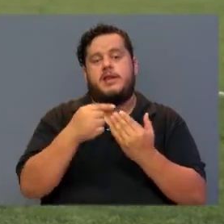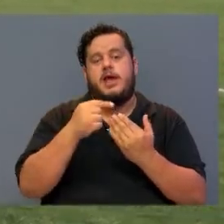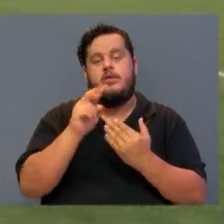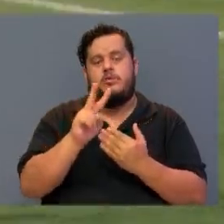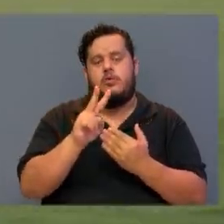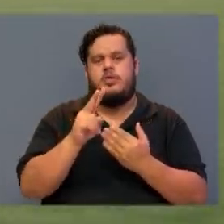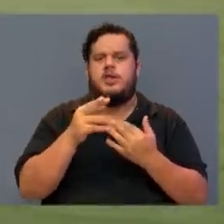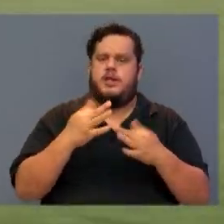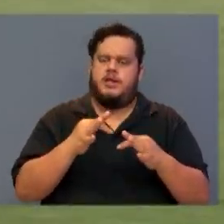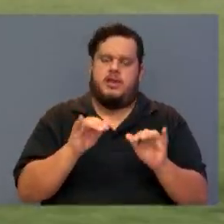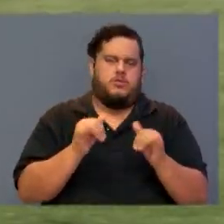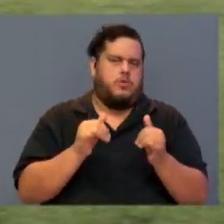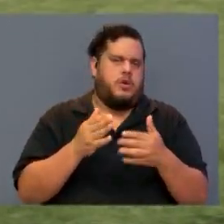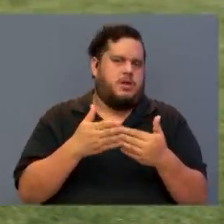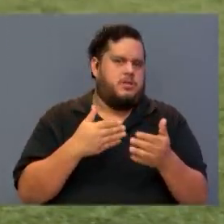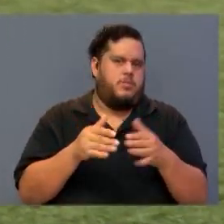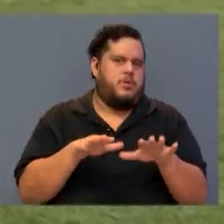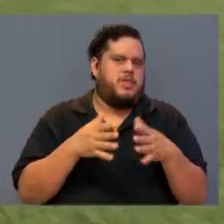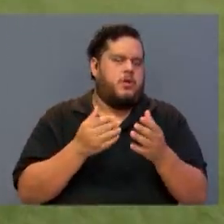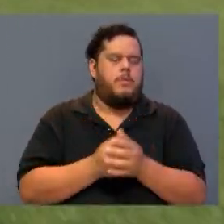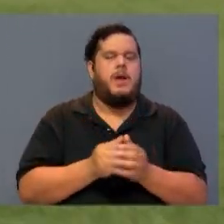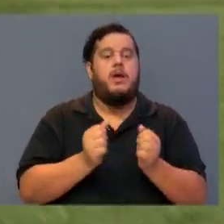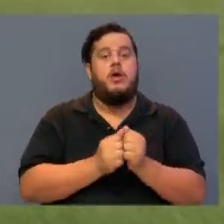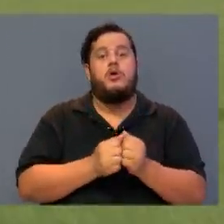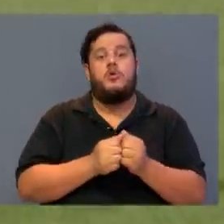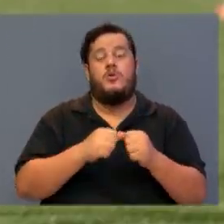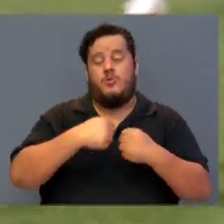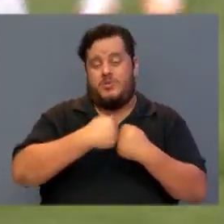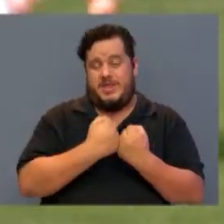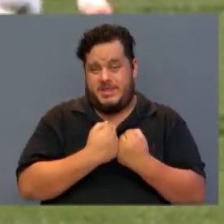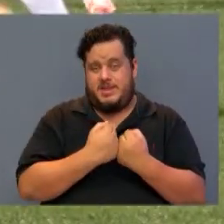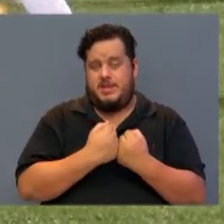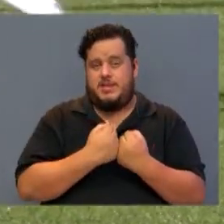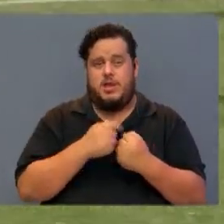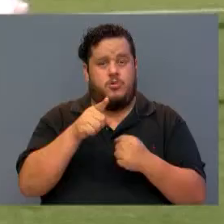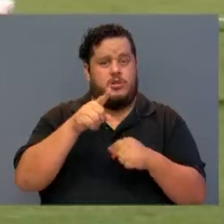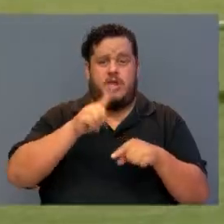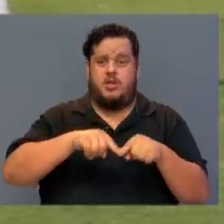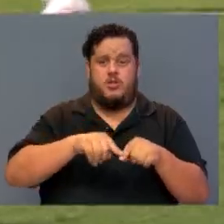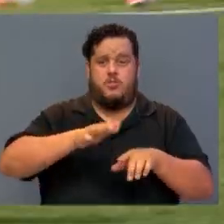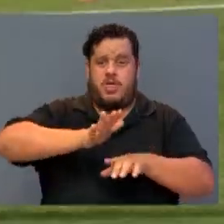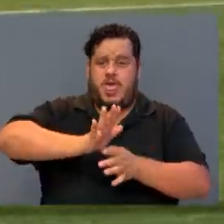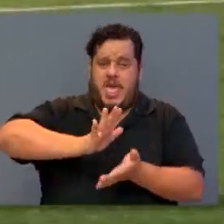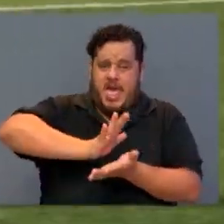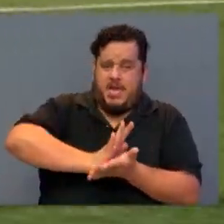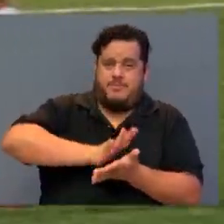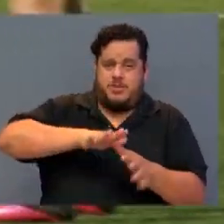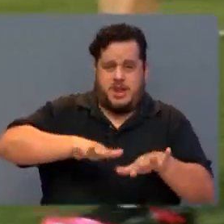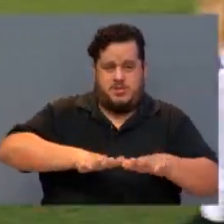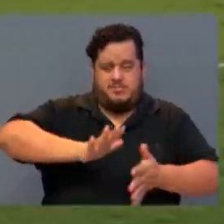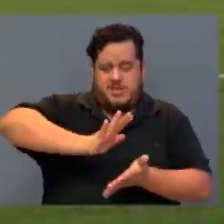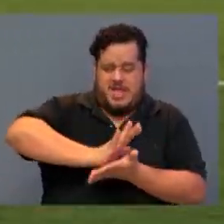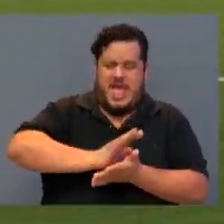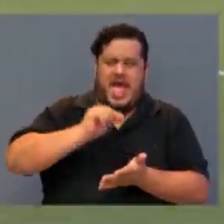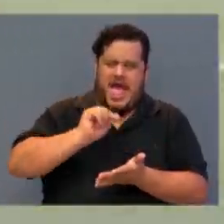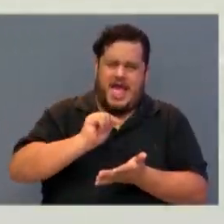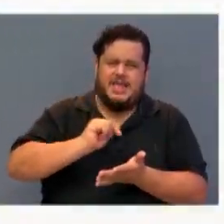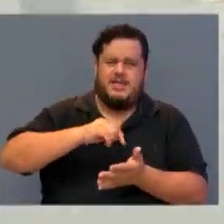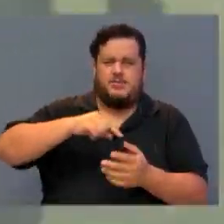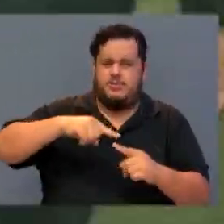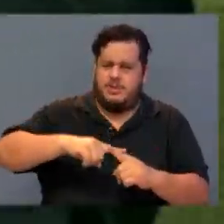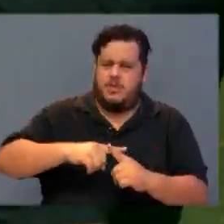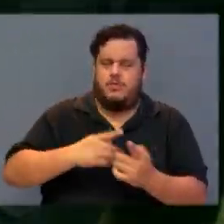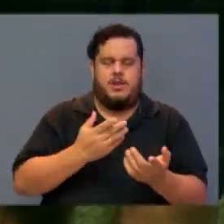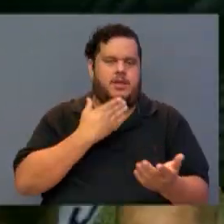intentó jugársela como diera lugar. Y con un esguince usted no puede ni siquiera apoyar el pie porque duele mucho realmente, y es ahí donde,